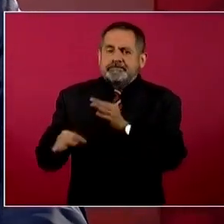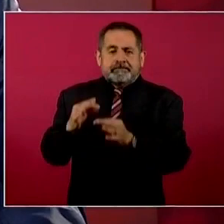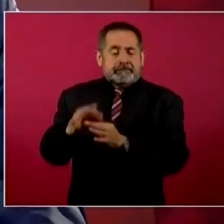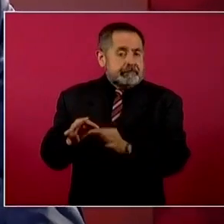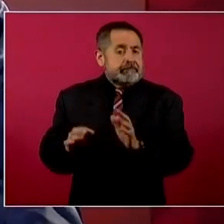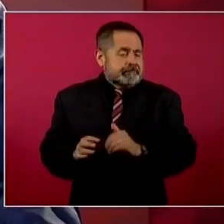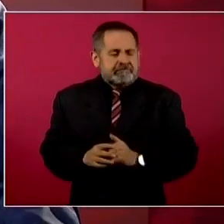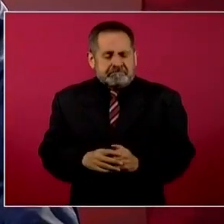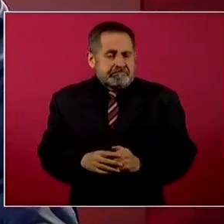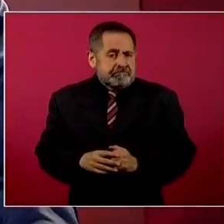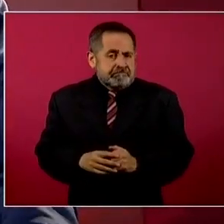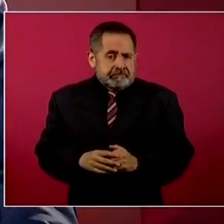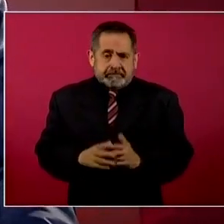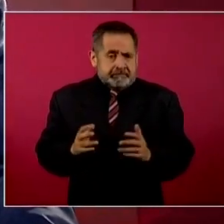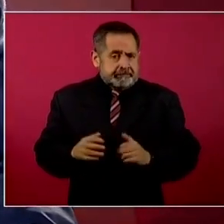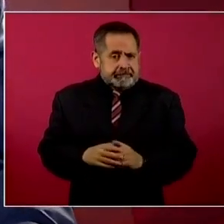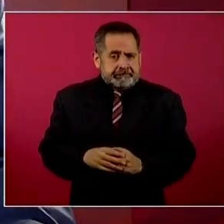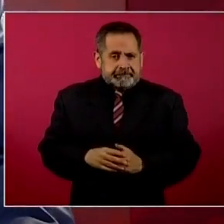estamos